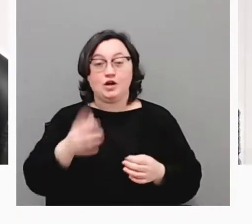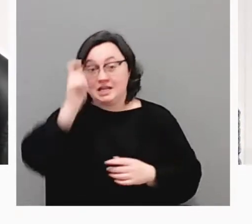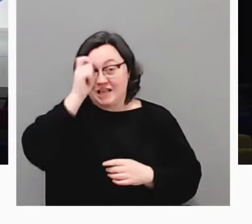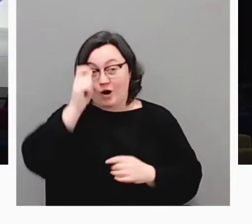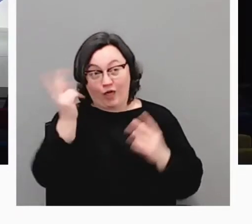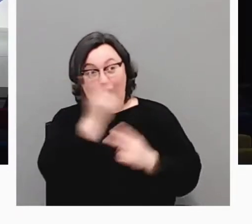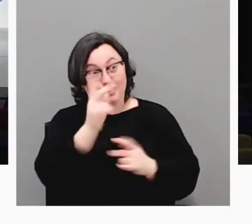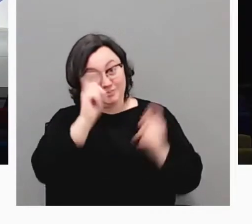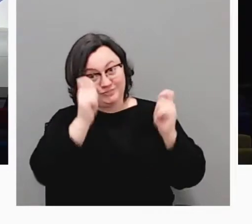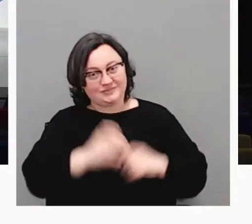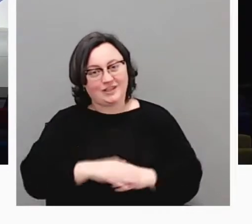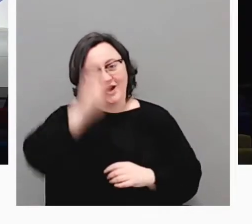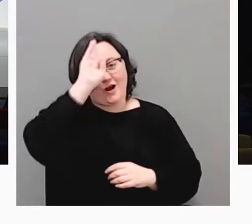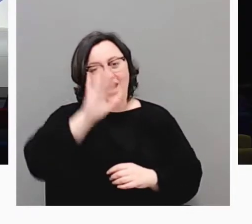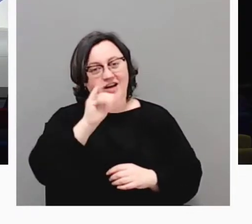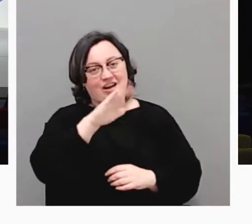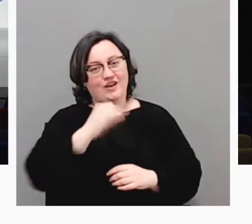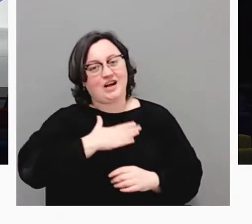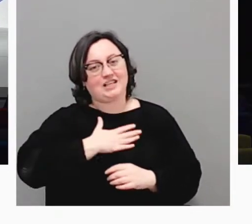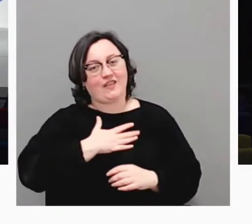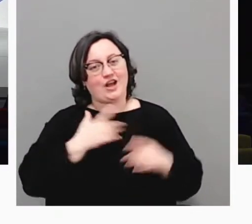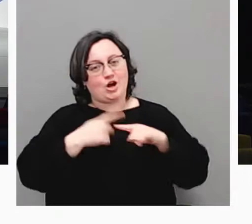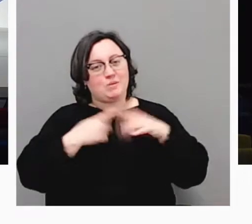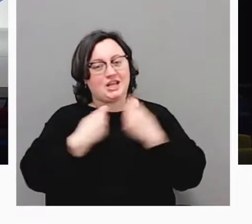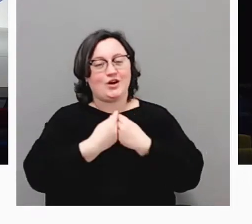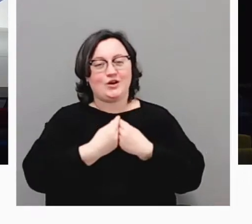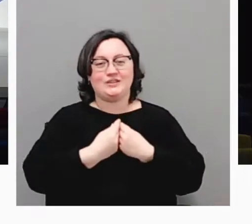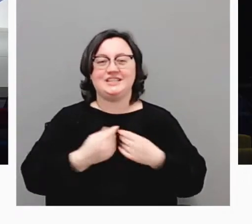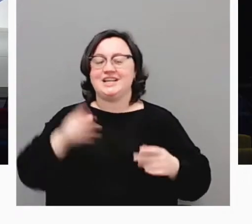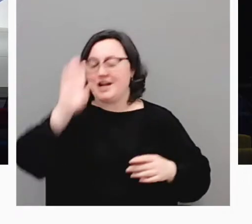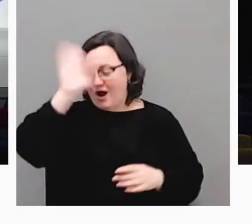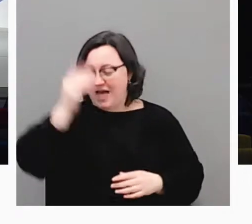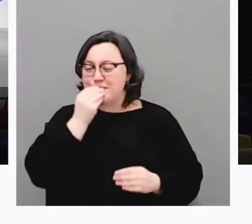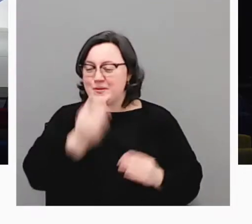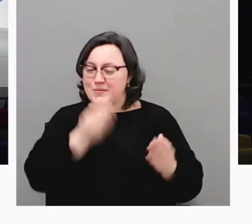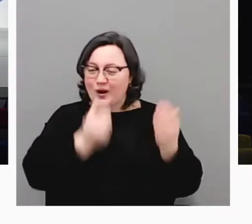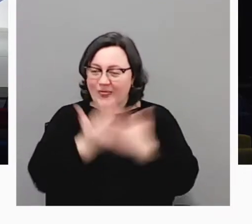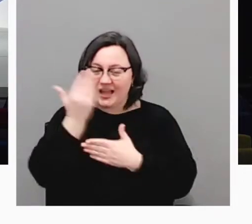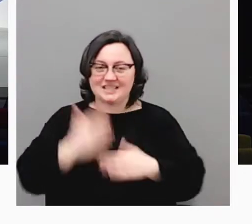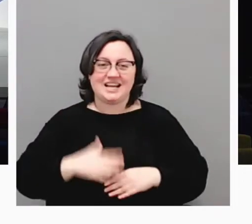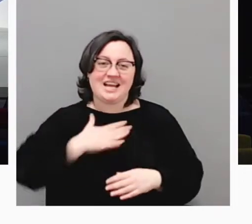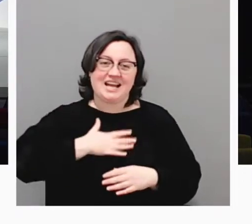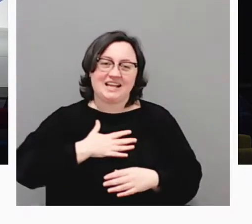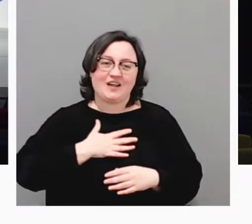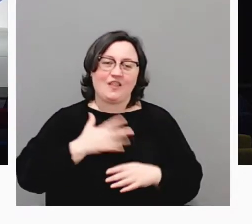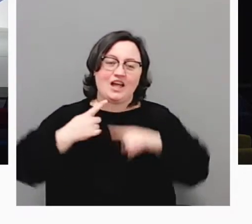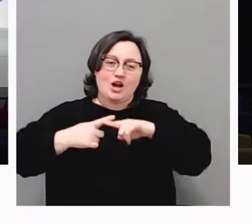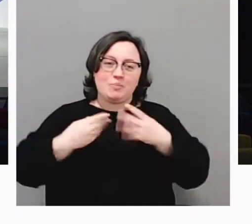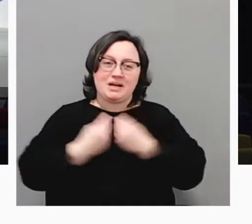dos. Hola, Francisco. Encantado de compartir contigo esta Hola, mesa. muy bien, buenos días. Encantado de compartir